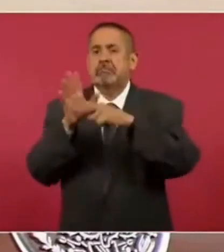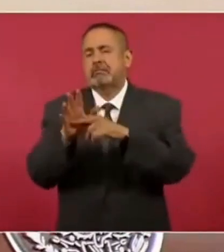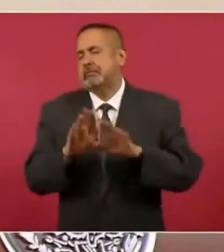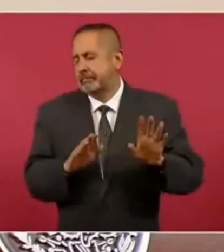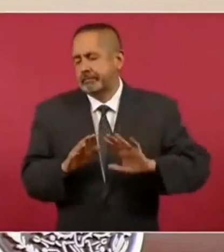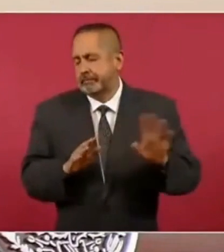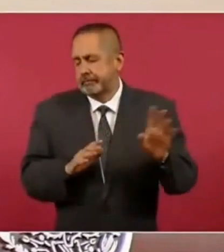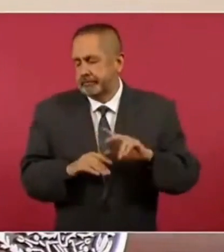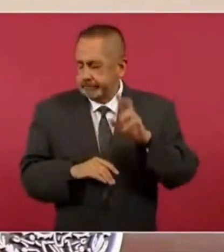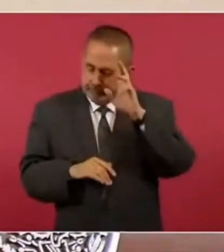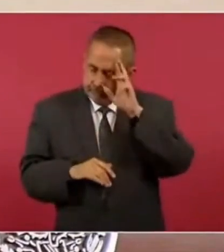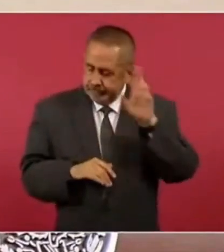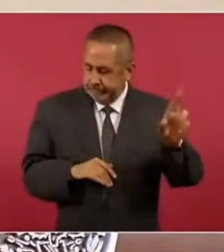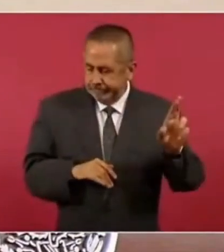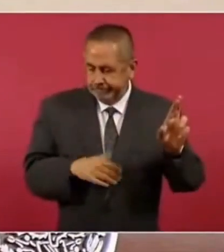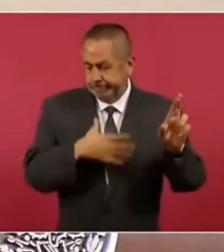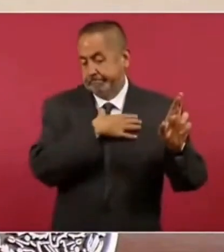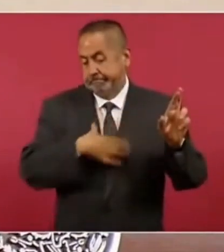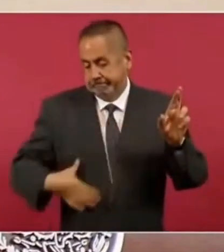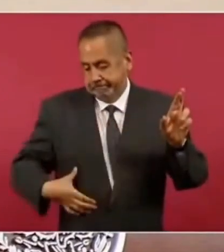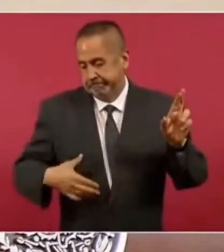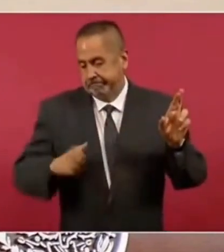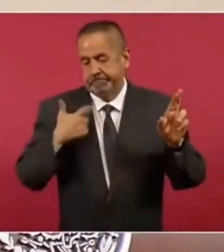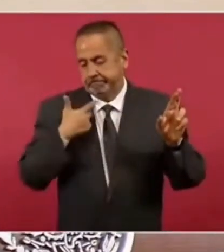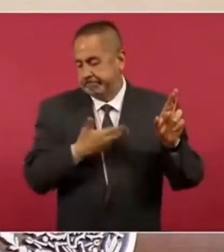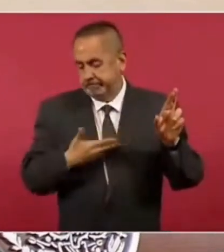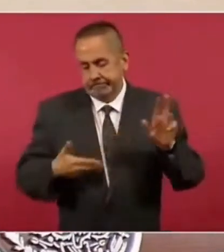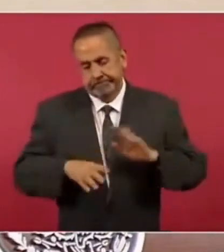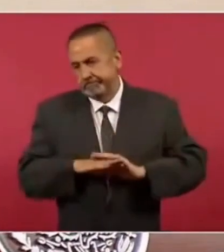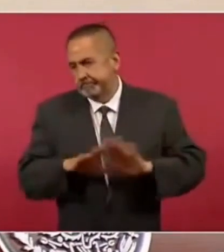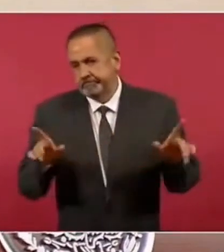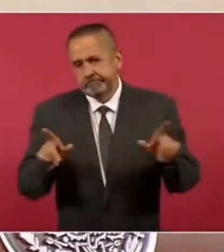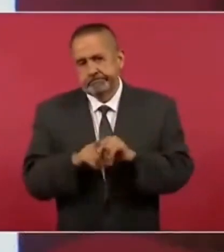a seguir mostrando documentos